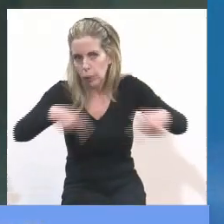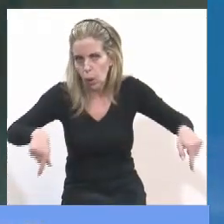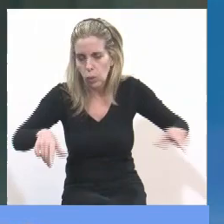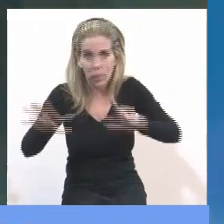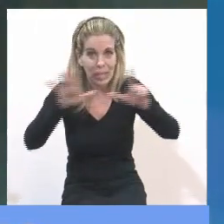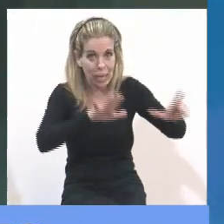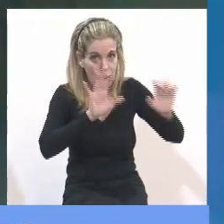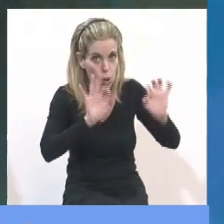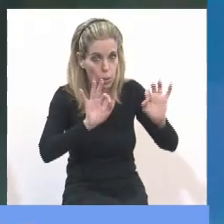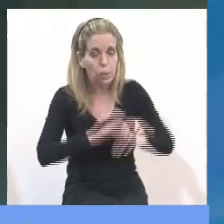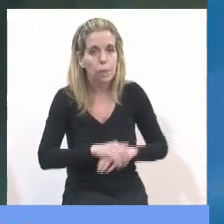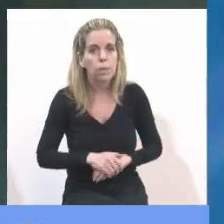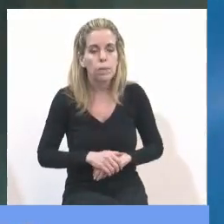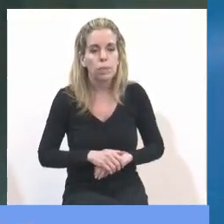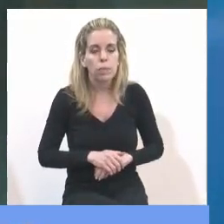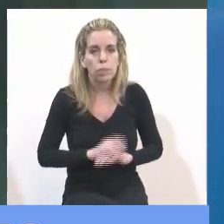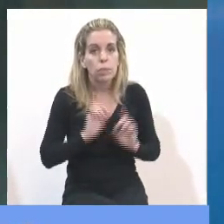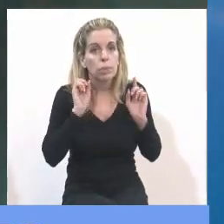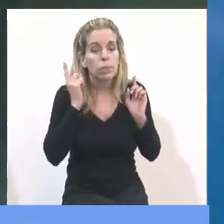las argentinas.